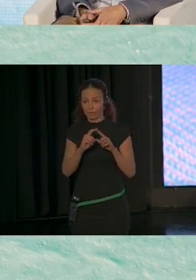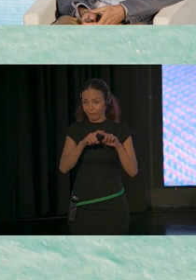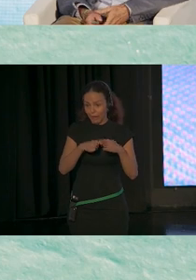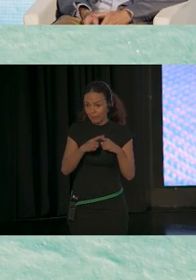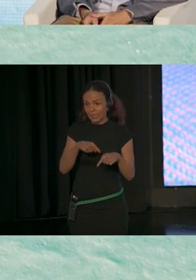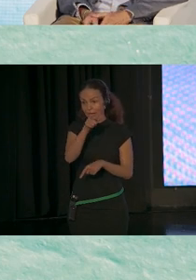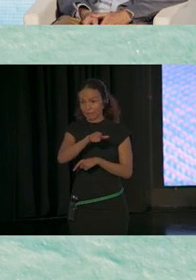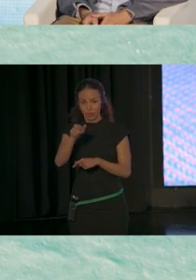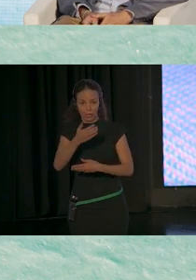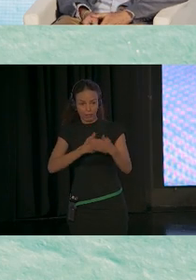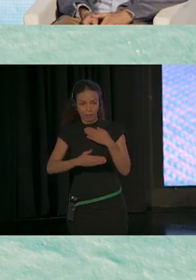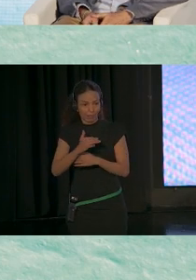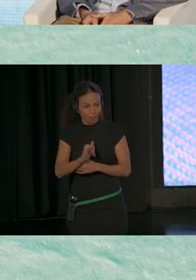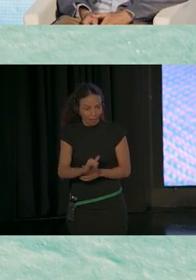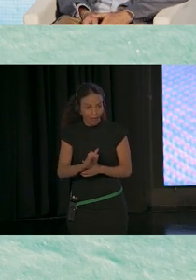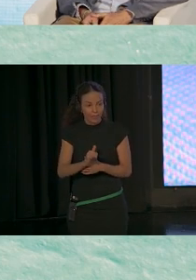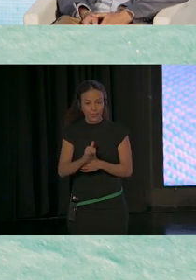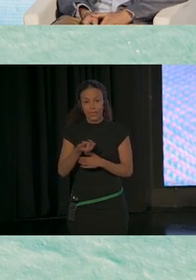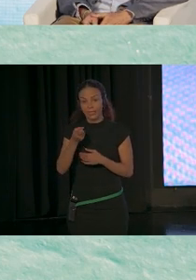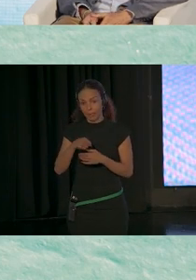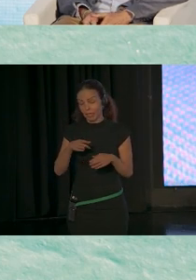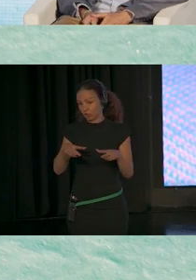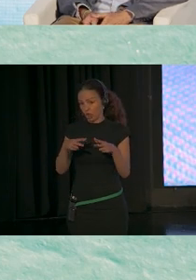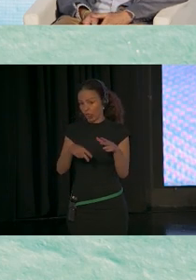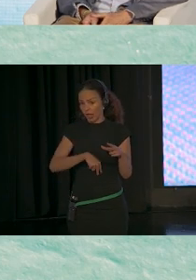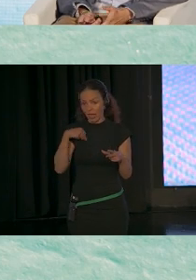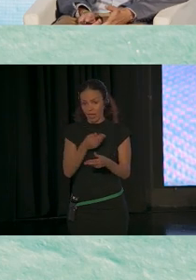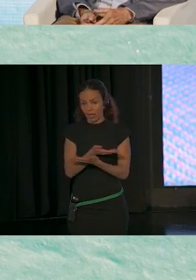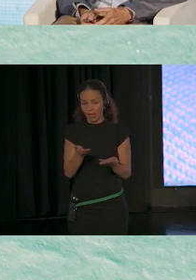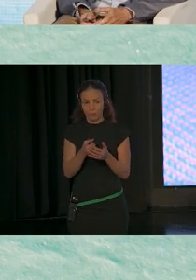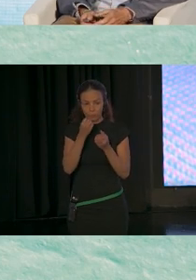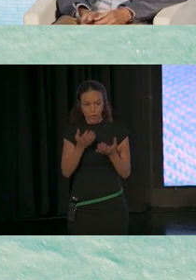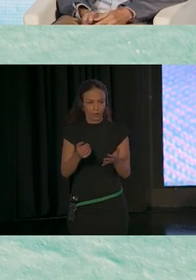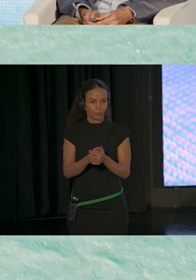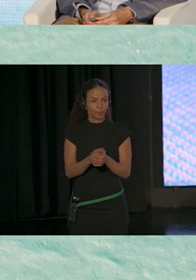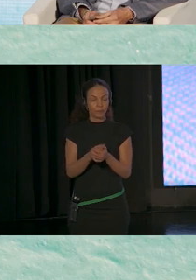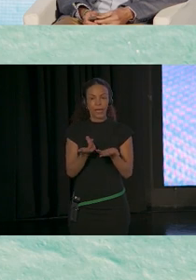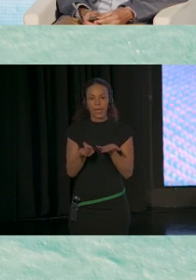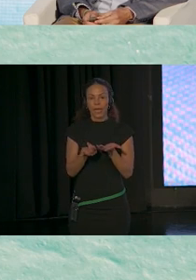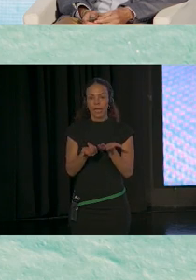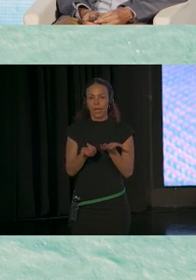las personas con discapacidad y también para la sociedad en general. Bueno, narrativa, ¿por qué?